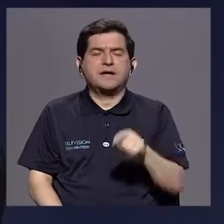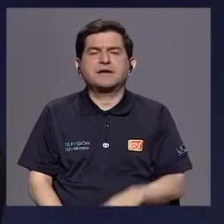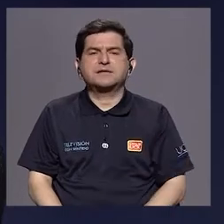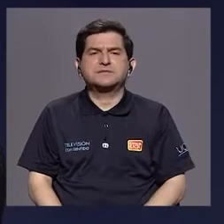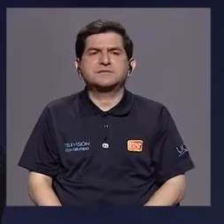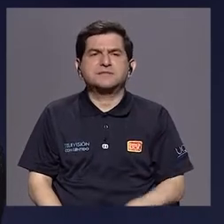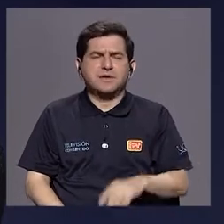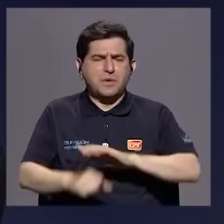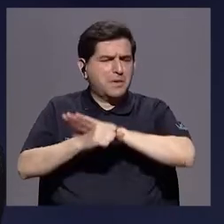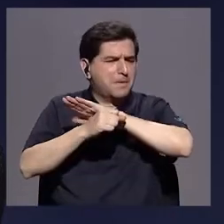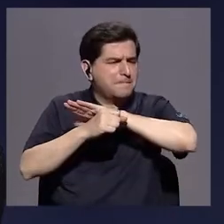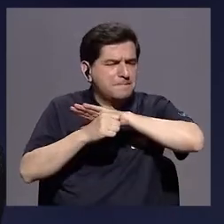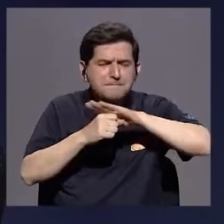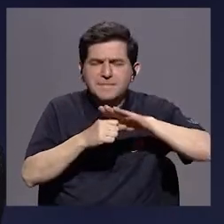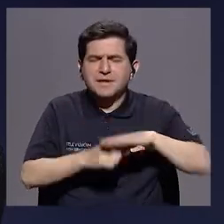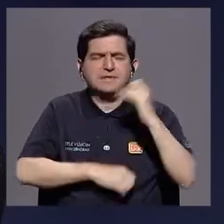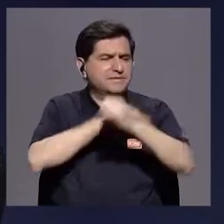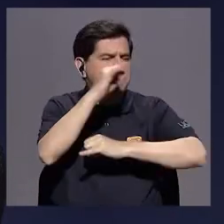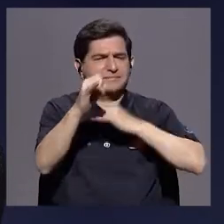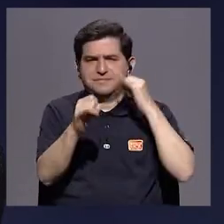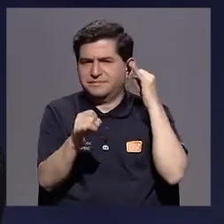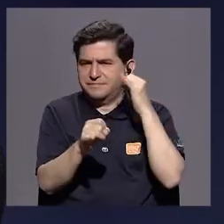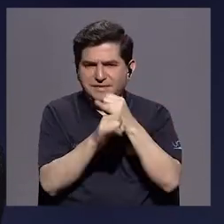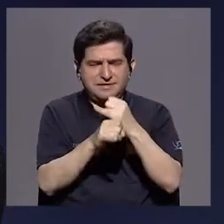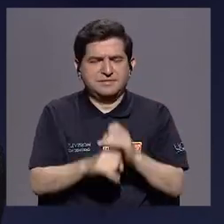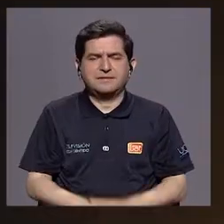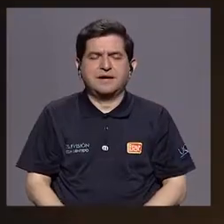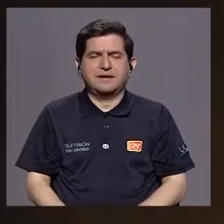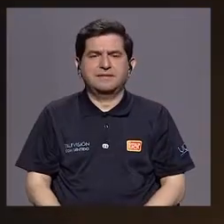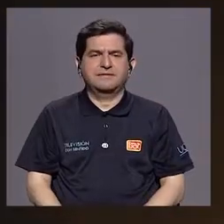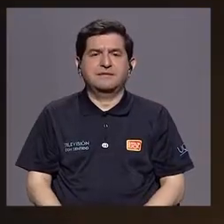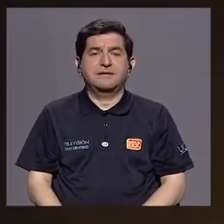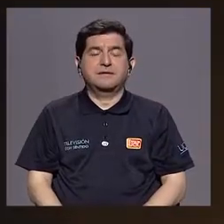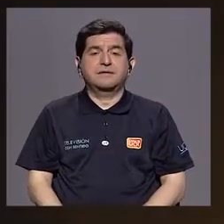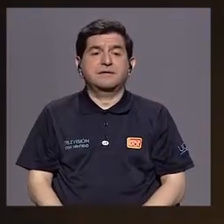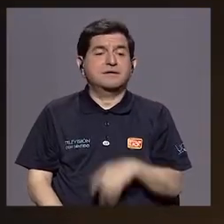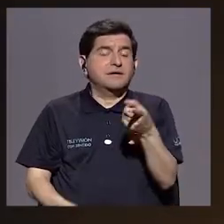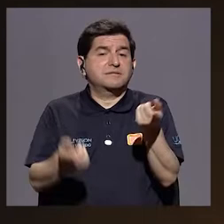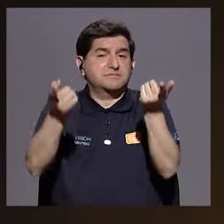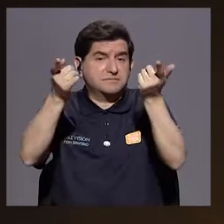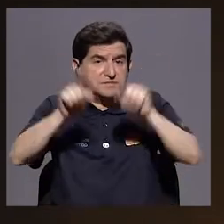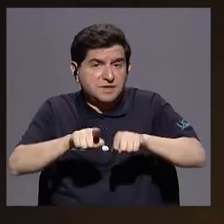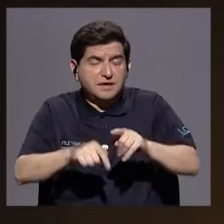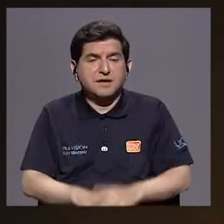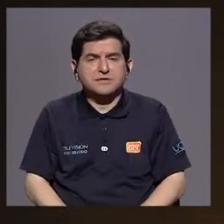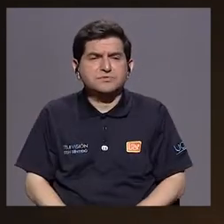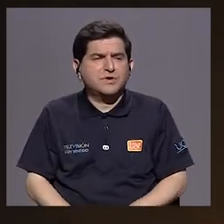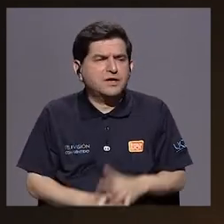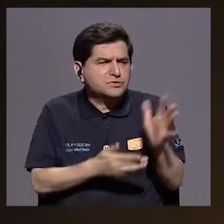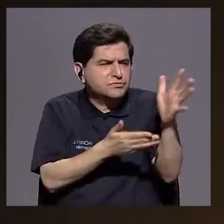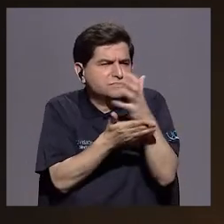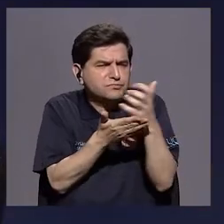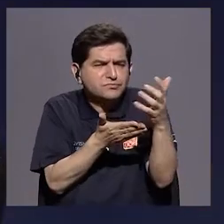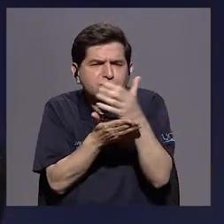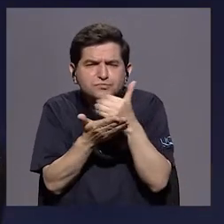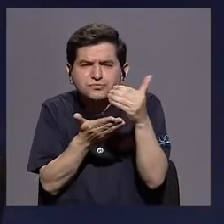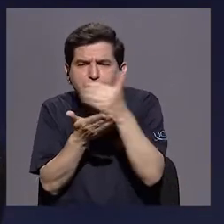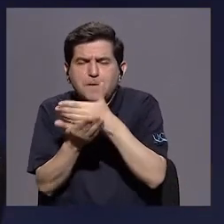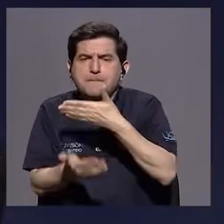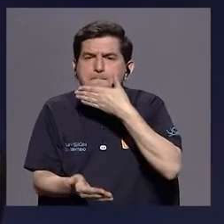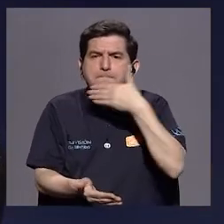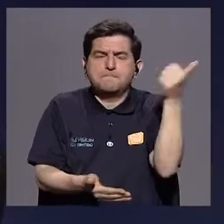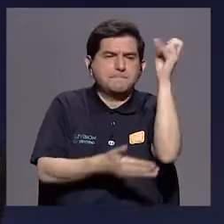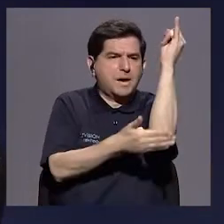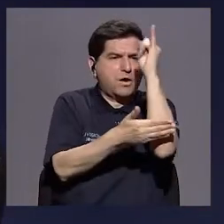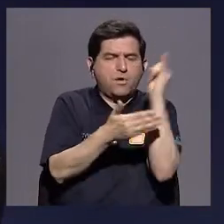bienal es completamente internacionales y que básicamente es como una recopilación de el mejor